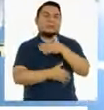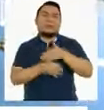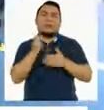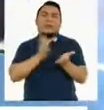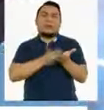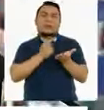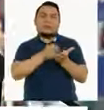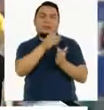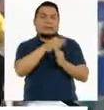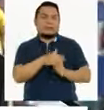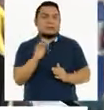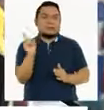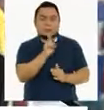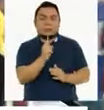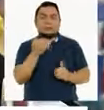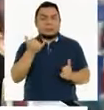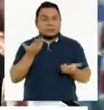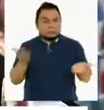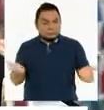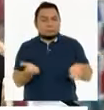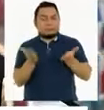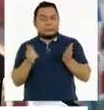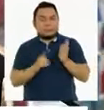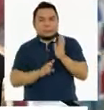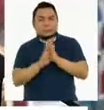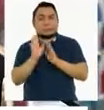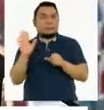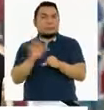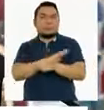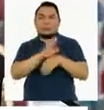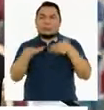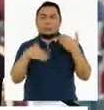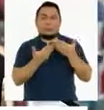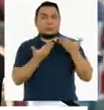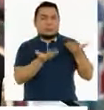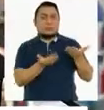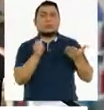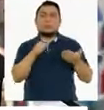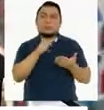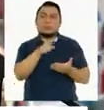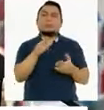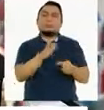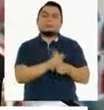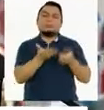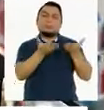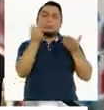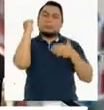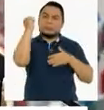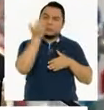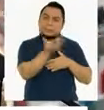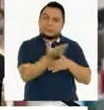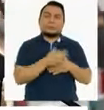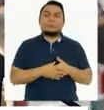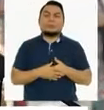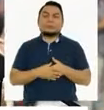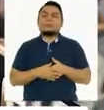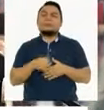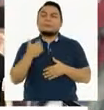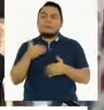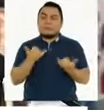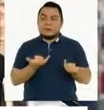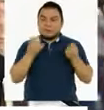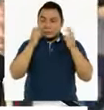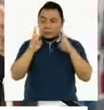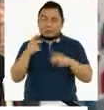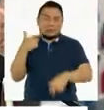discapacidad, promoviendo que alcancen el desarrollo integral y ejerzan plenamente sus derechos. Acabo de